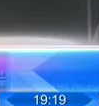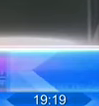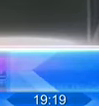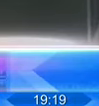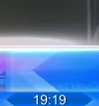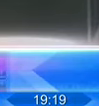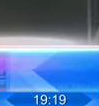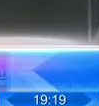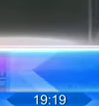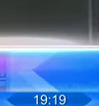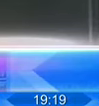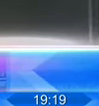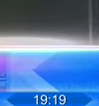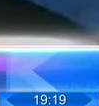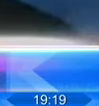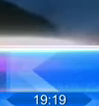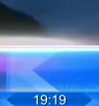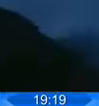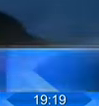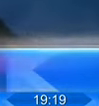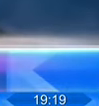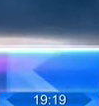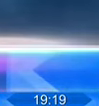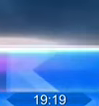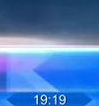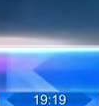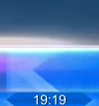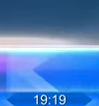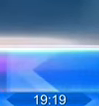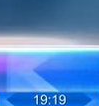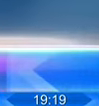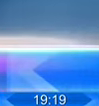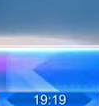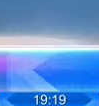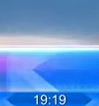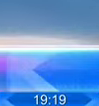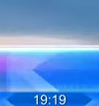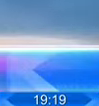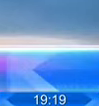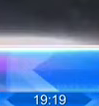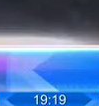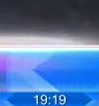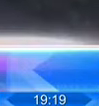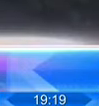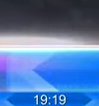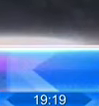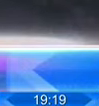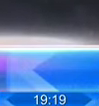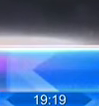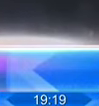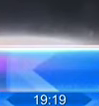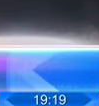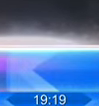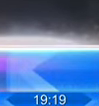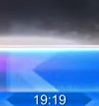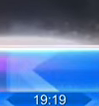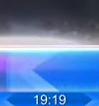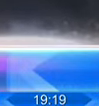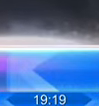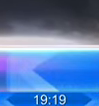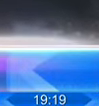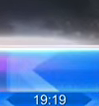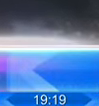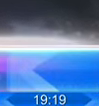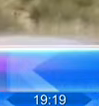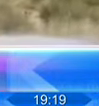realizó un sobrevuelo de reconocimiento. Hasta el cierre de esta edición ya existían dos focos de incendio, el uno de menor intensidad al sur occidente